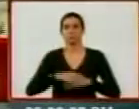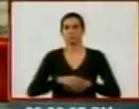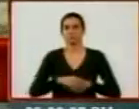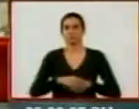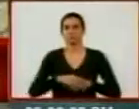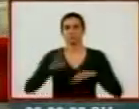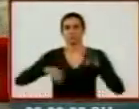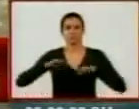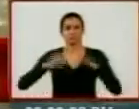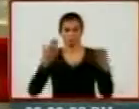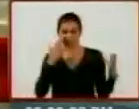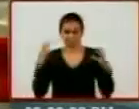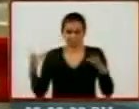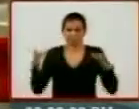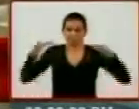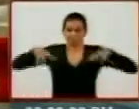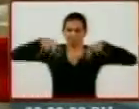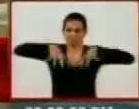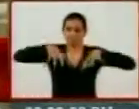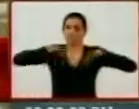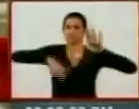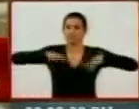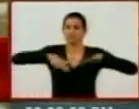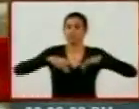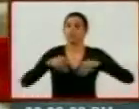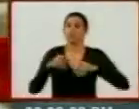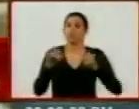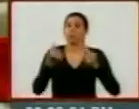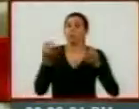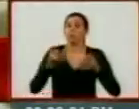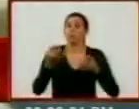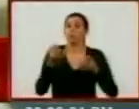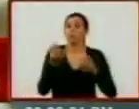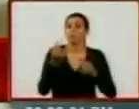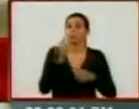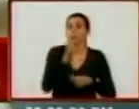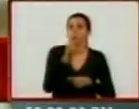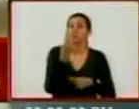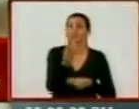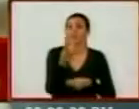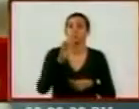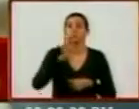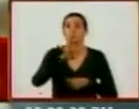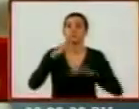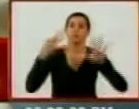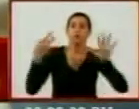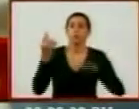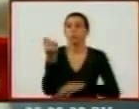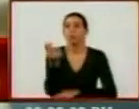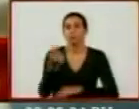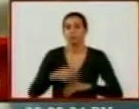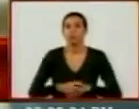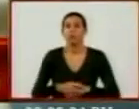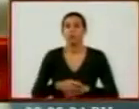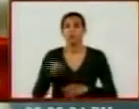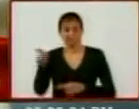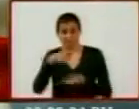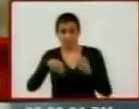este instrumento que se adquiere en 158 bolívares es vendido a